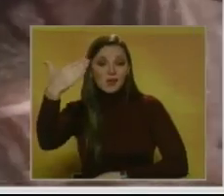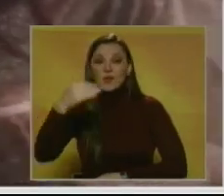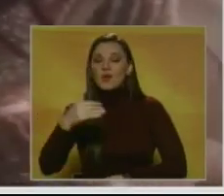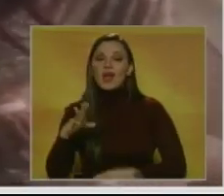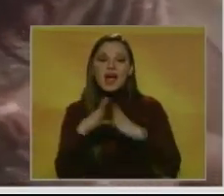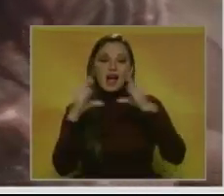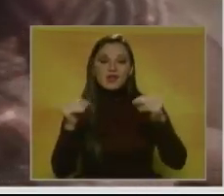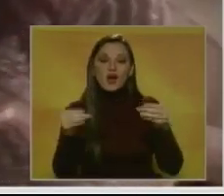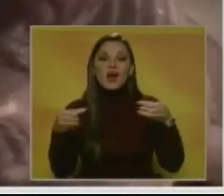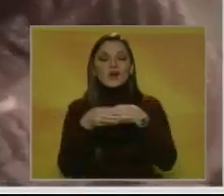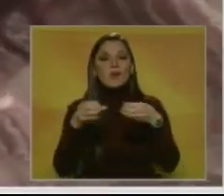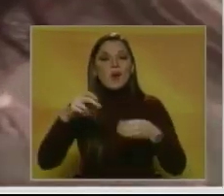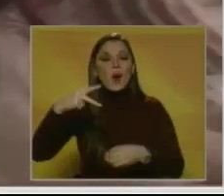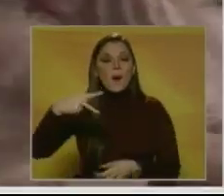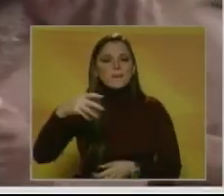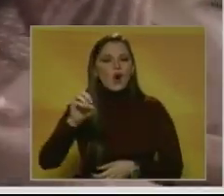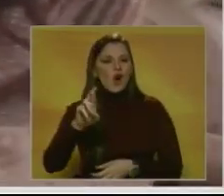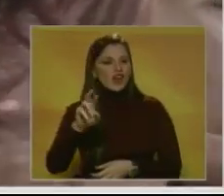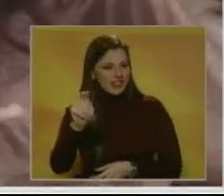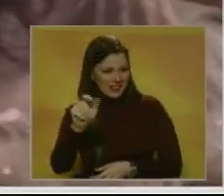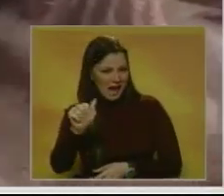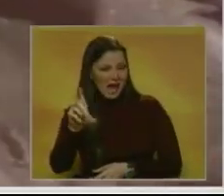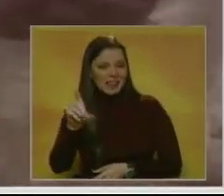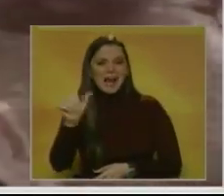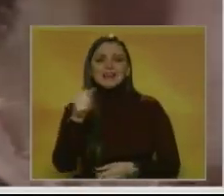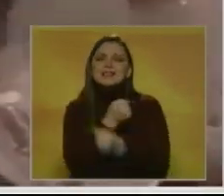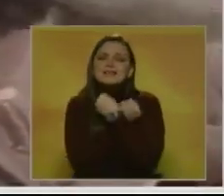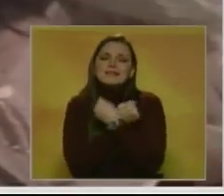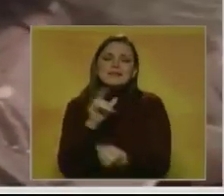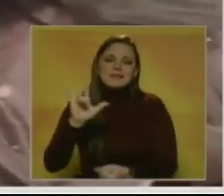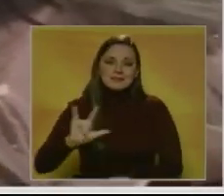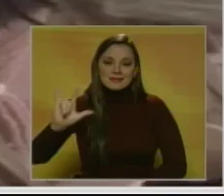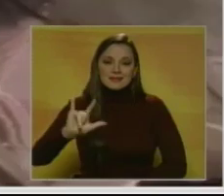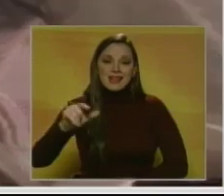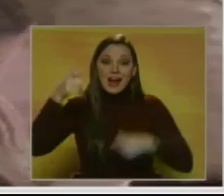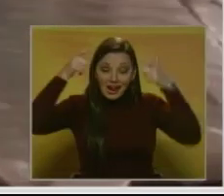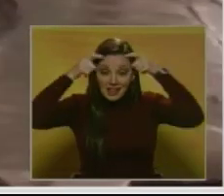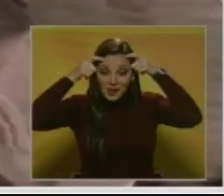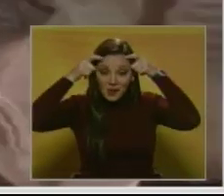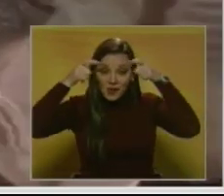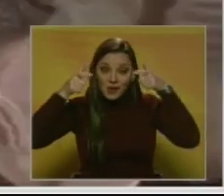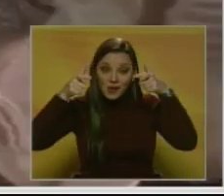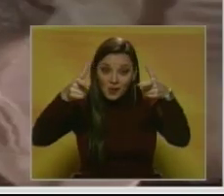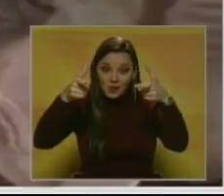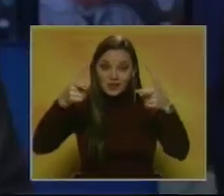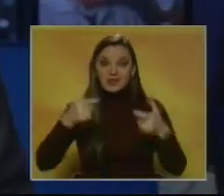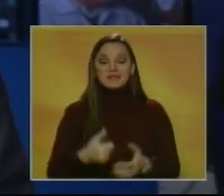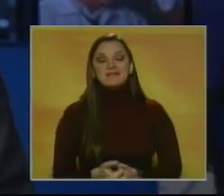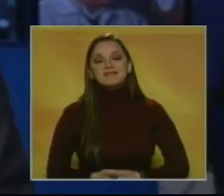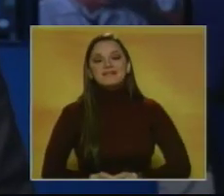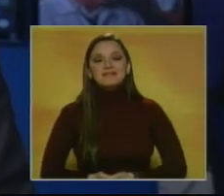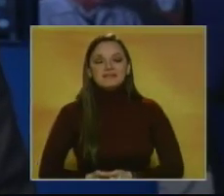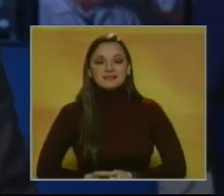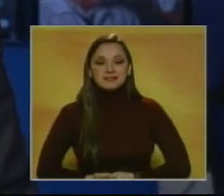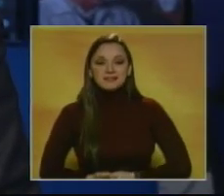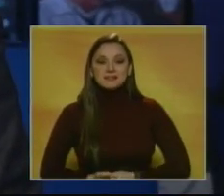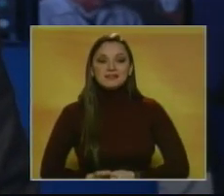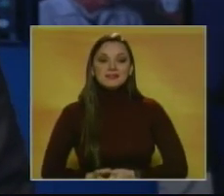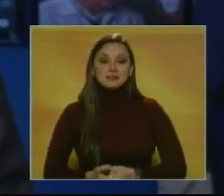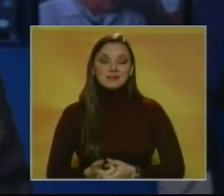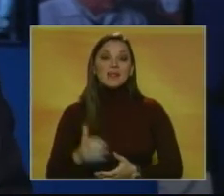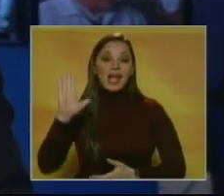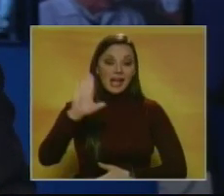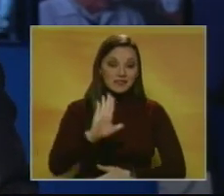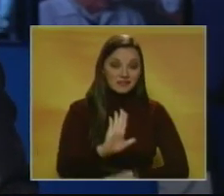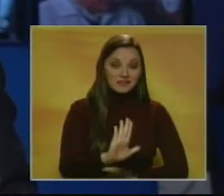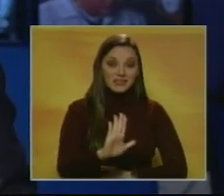de Portadas 10-13 Estrella. Los quiero muchísimo. Nos vemos pronto en esta corona. Se fue. Se fue para Venezuela, se